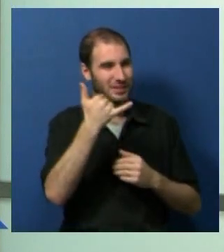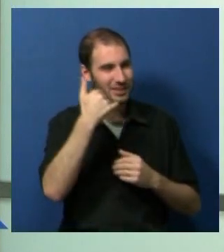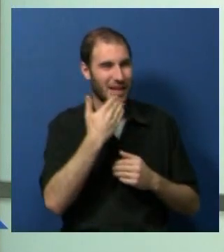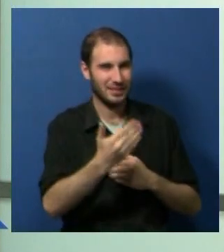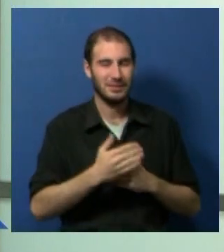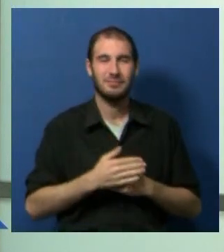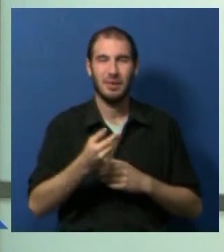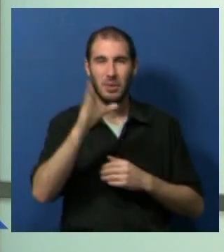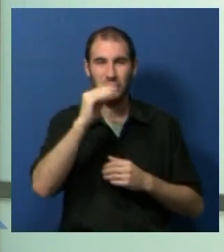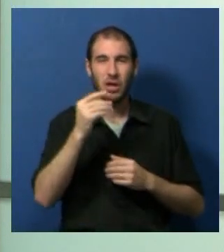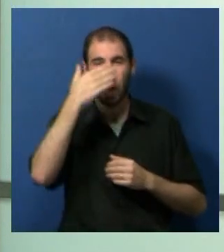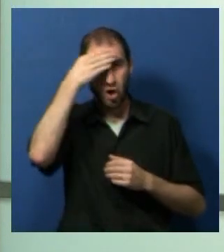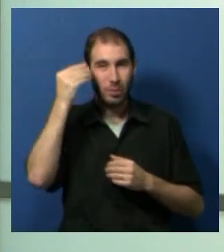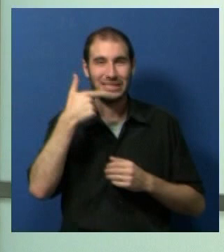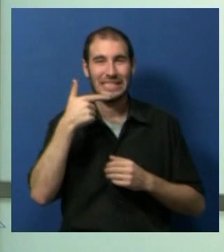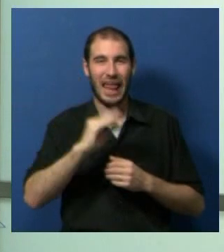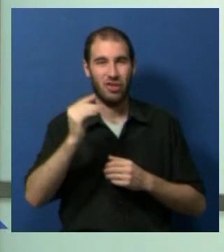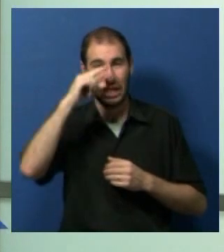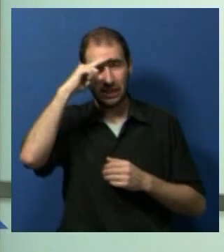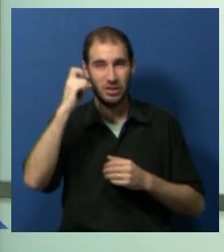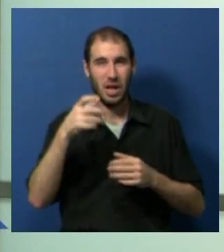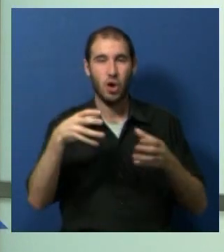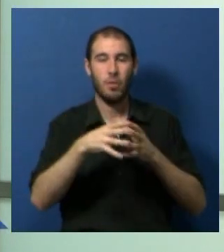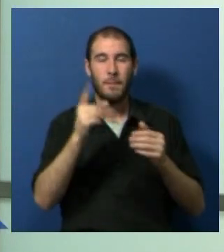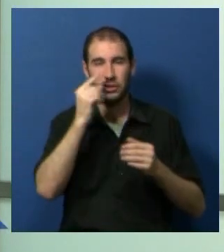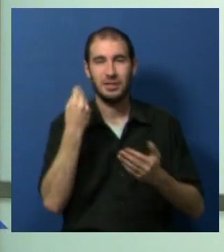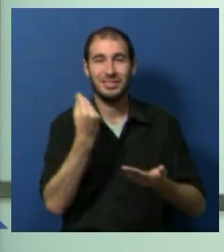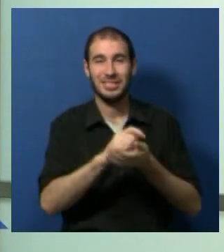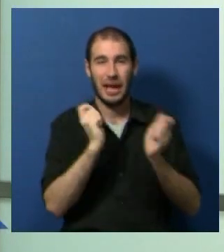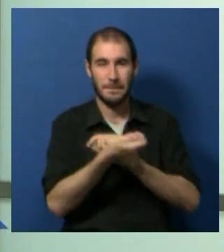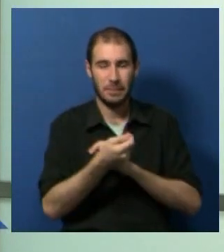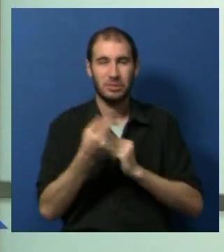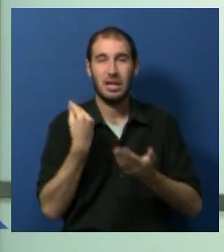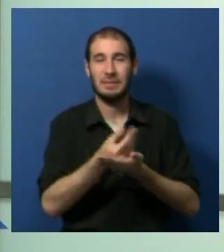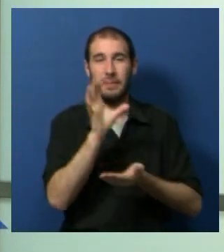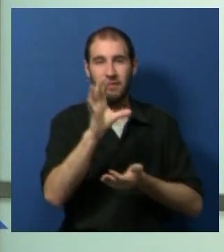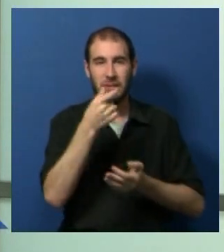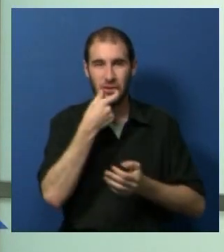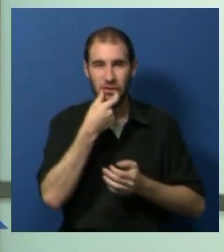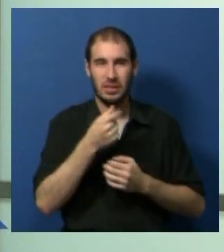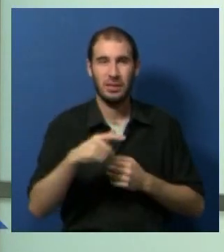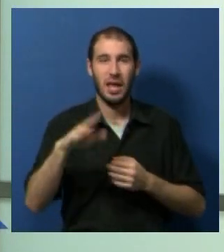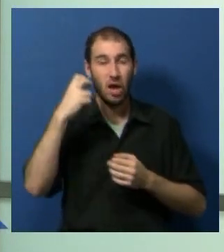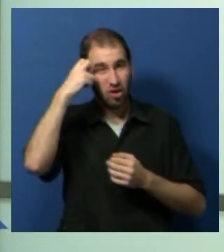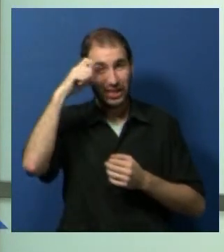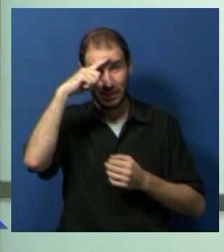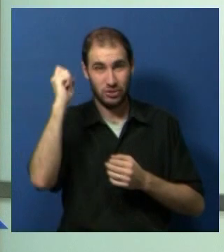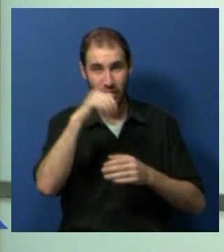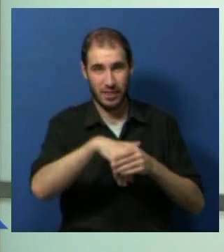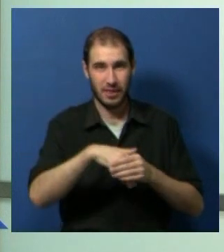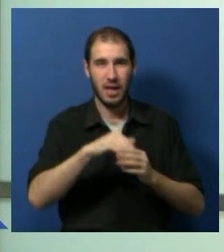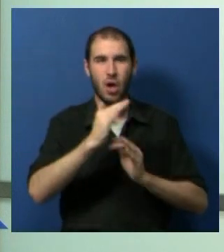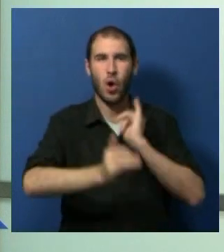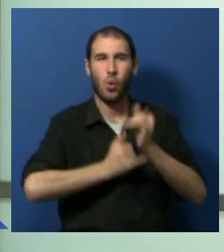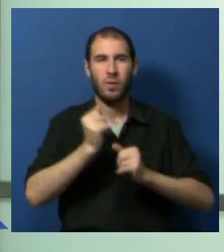llamar. Buenas noches. Julio Cobos, senador nacional por Cambiemos, representando a la provincia de Mendoza, allí en el Congreso de la Nación, hablando